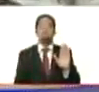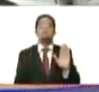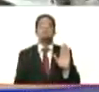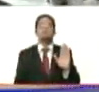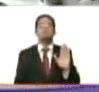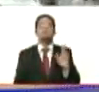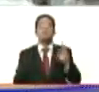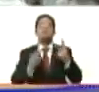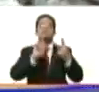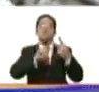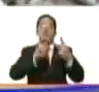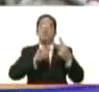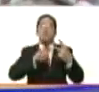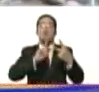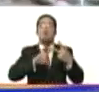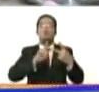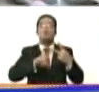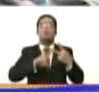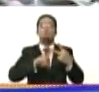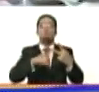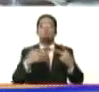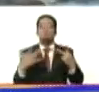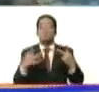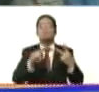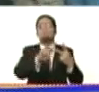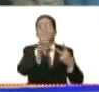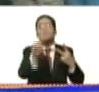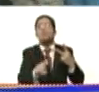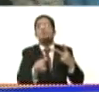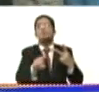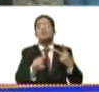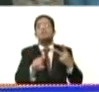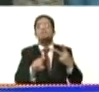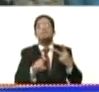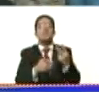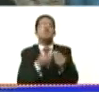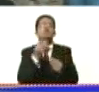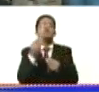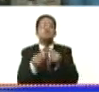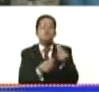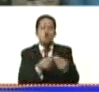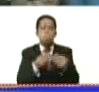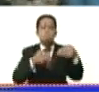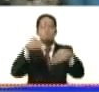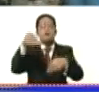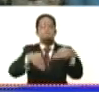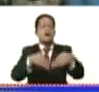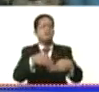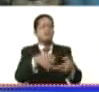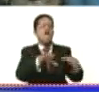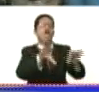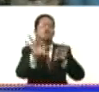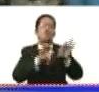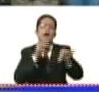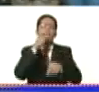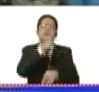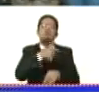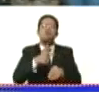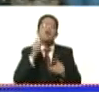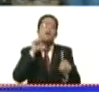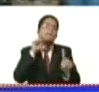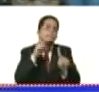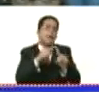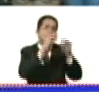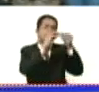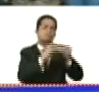Y en segundo lugar, le consultó al pueblo las bases comiciales para elegir a los constituyentes. Y el pueblo,